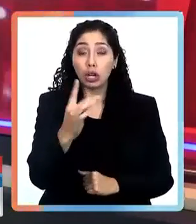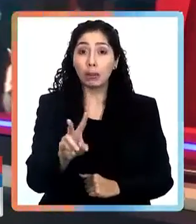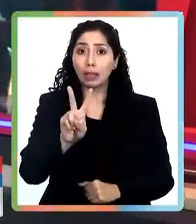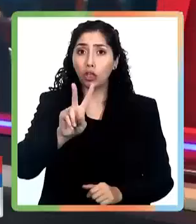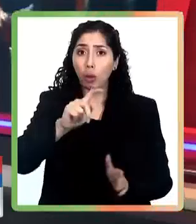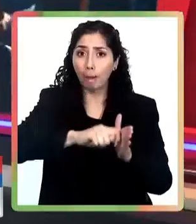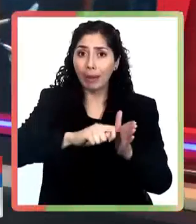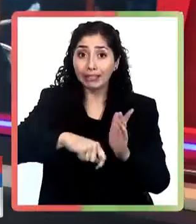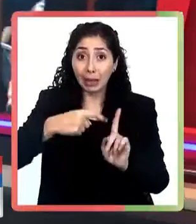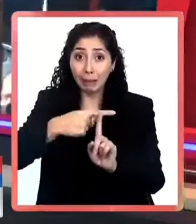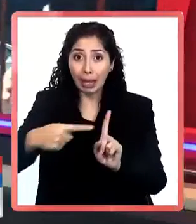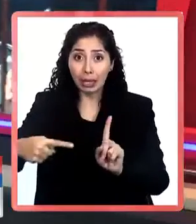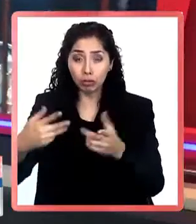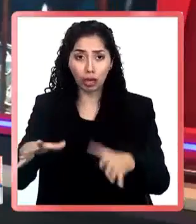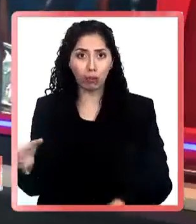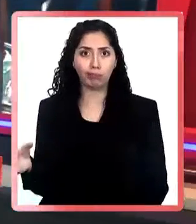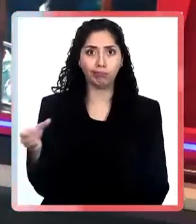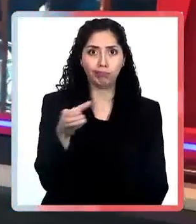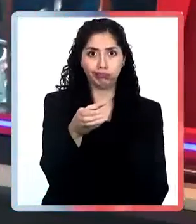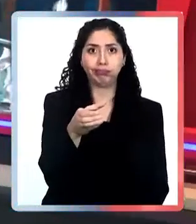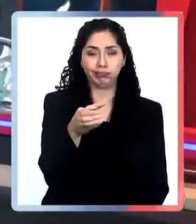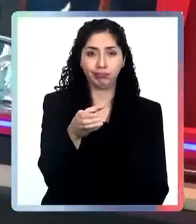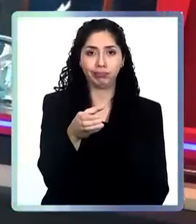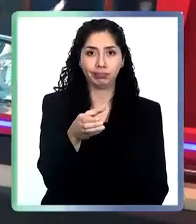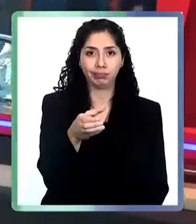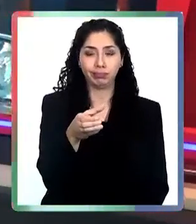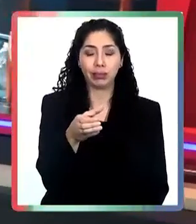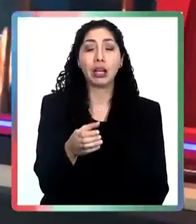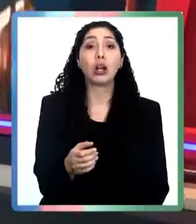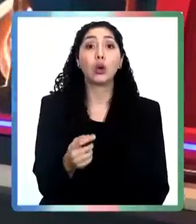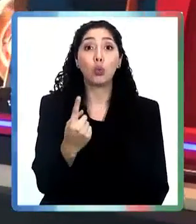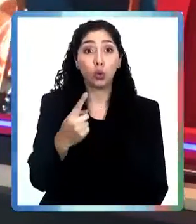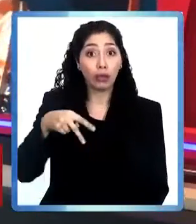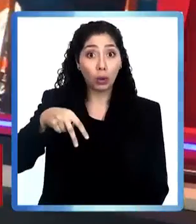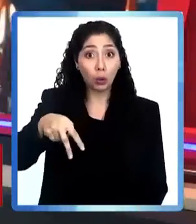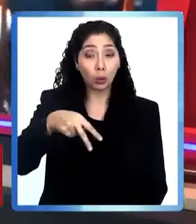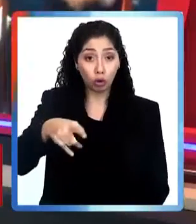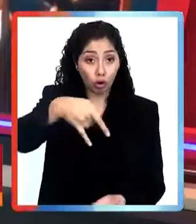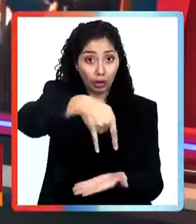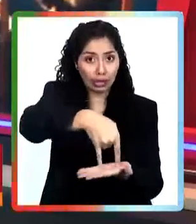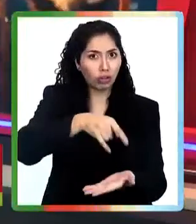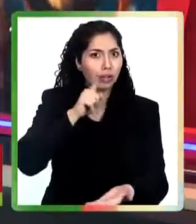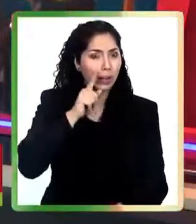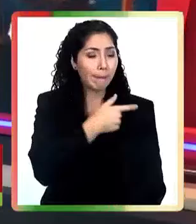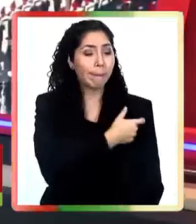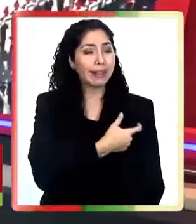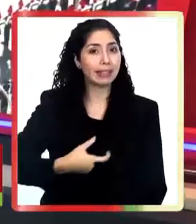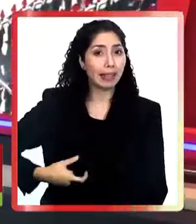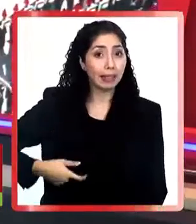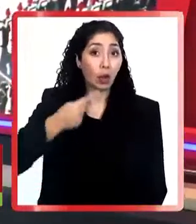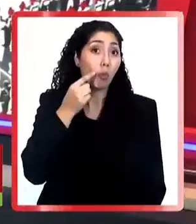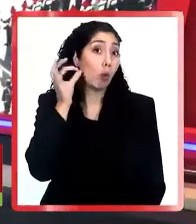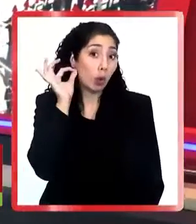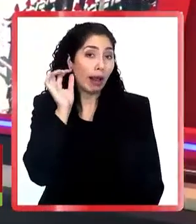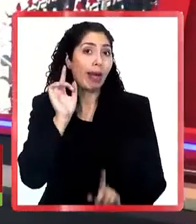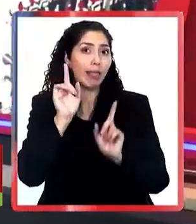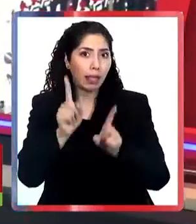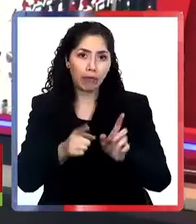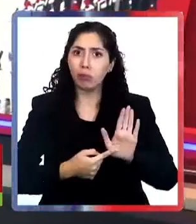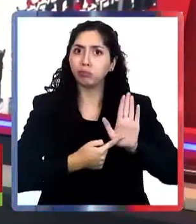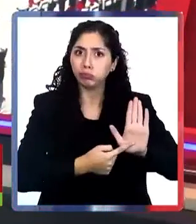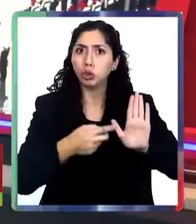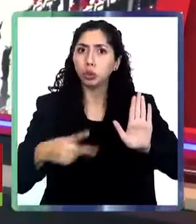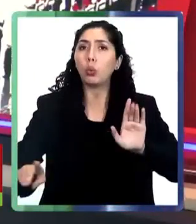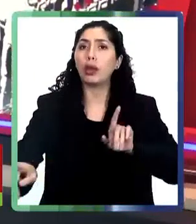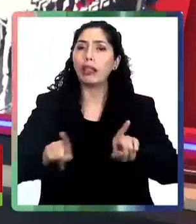meses y medio desde que asumió el mando pero cada 1 de junio ante el congreso nacional el presidente o presidenta de la república debe dar